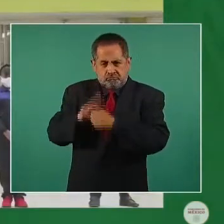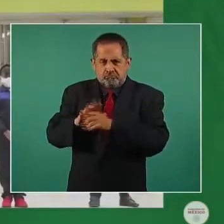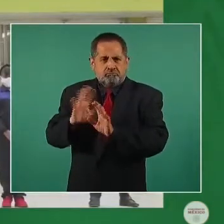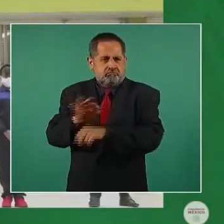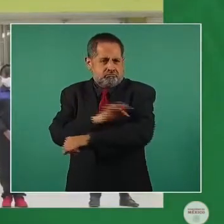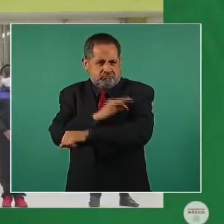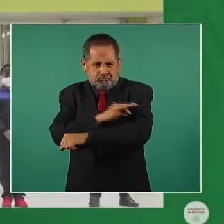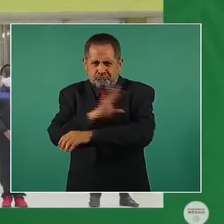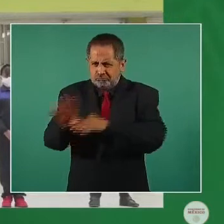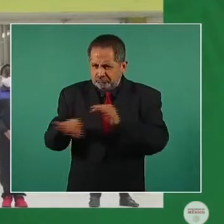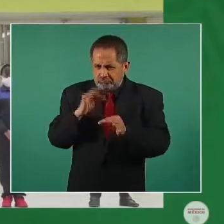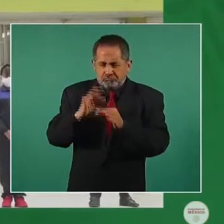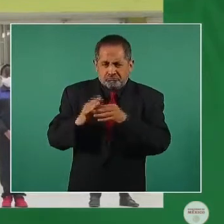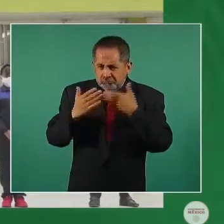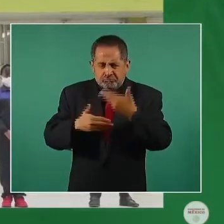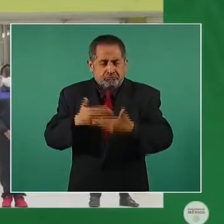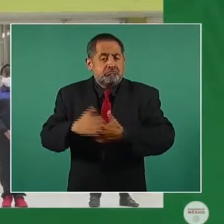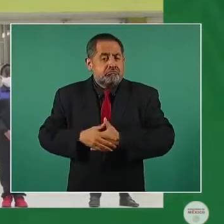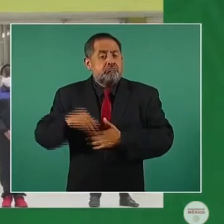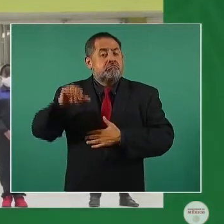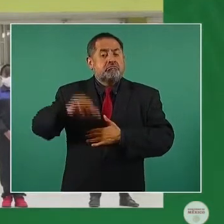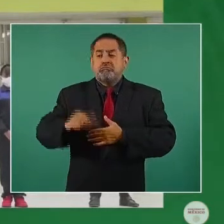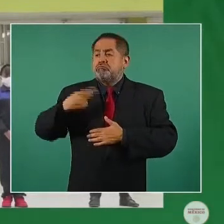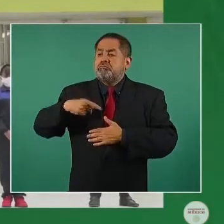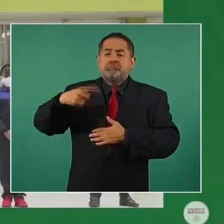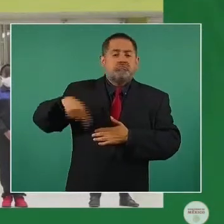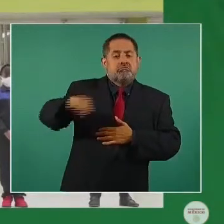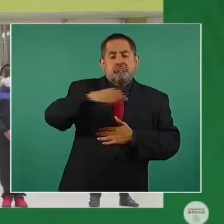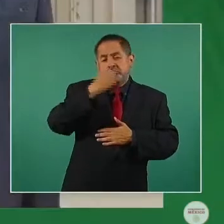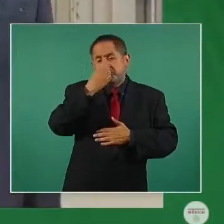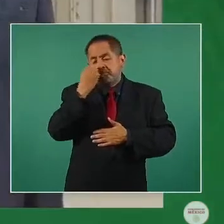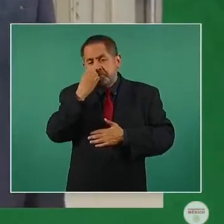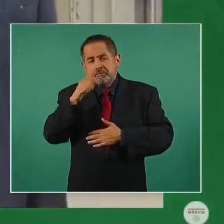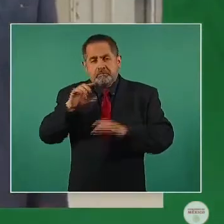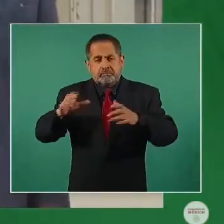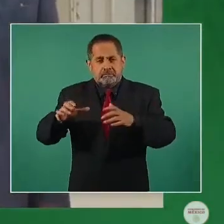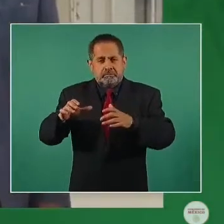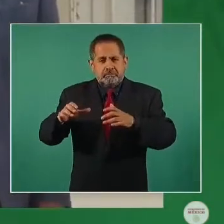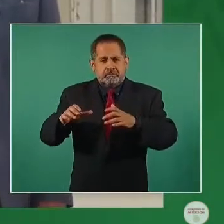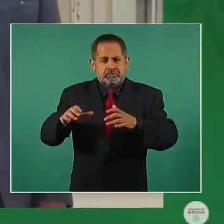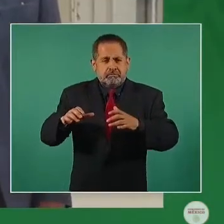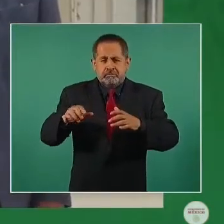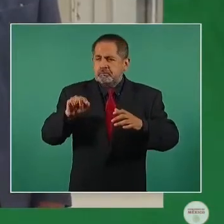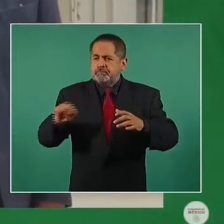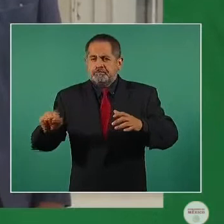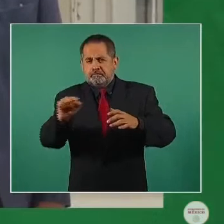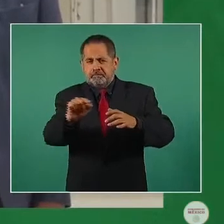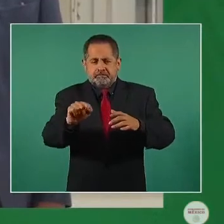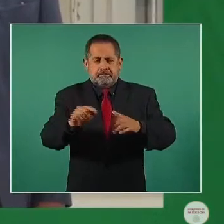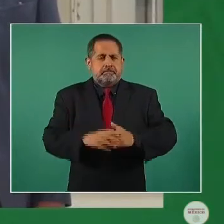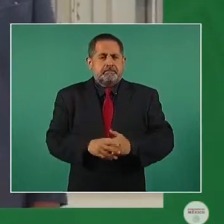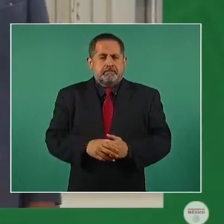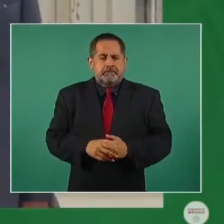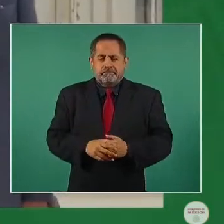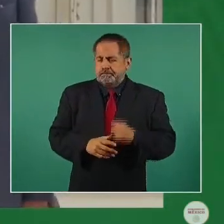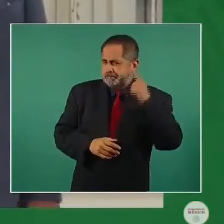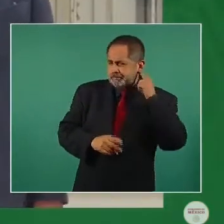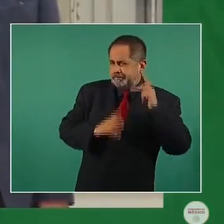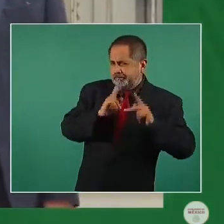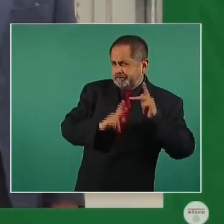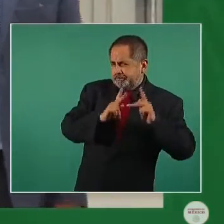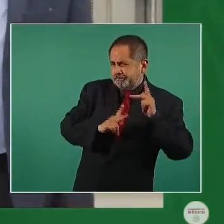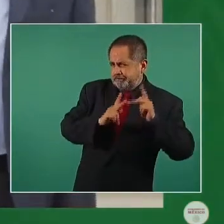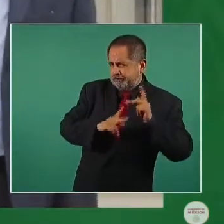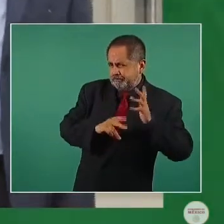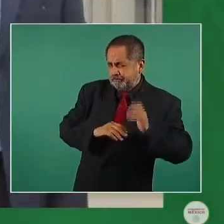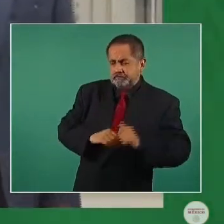vacunados. Claro, todo el personal que tiene escuelas, desde ingenieros hasta directivos, está vacunado. La población en el